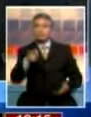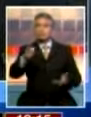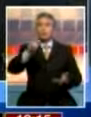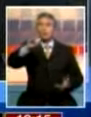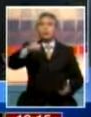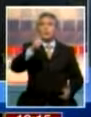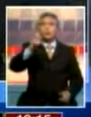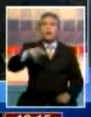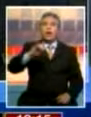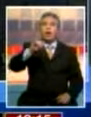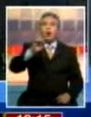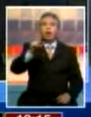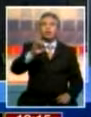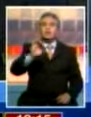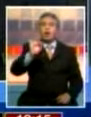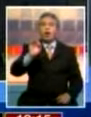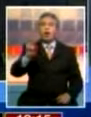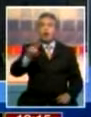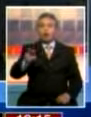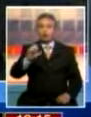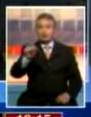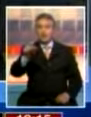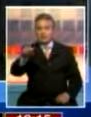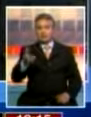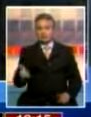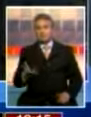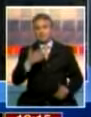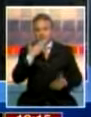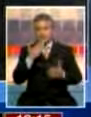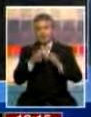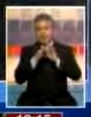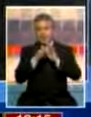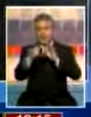director nacional del CERNAC, le agradezco mucho por conversar con nosotros en CNN Chile. Muy buenas tardes. Muchas gracias.